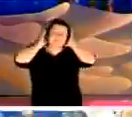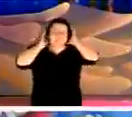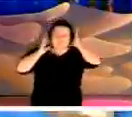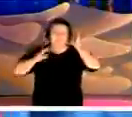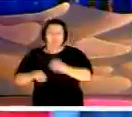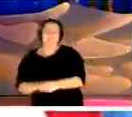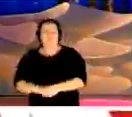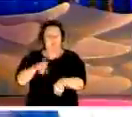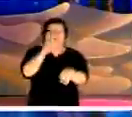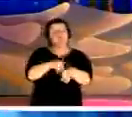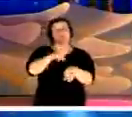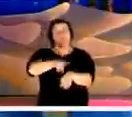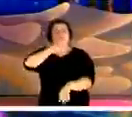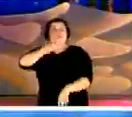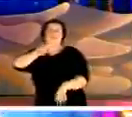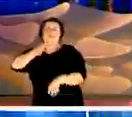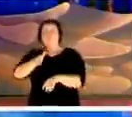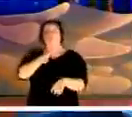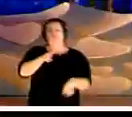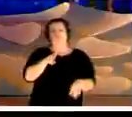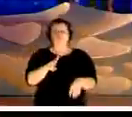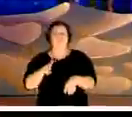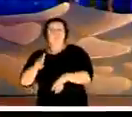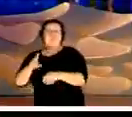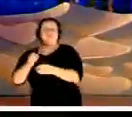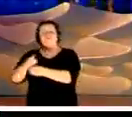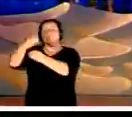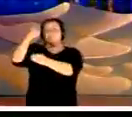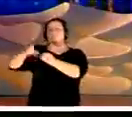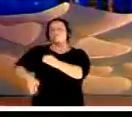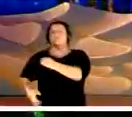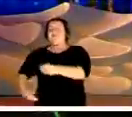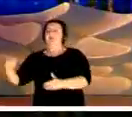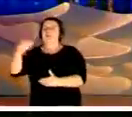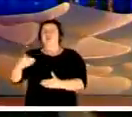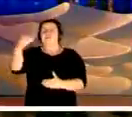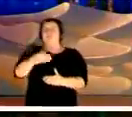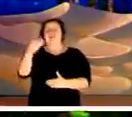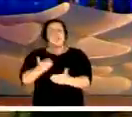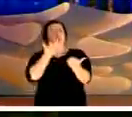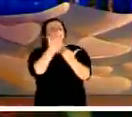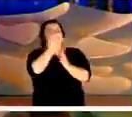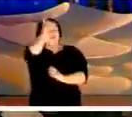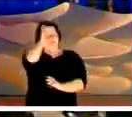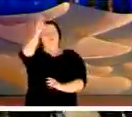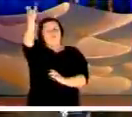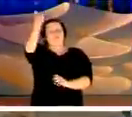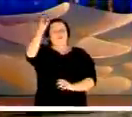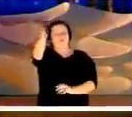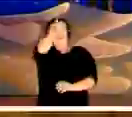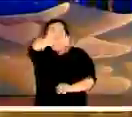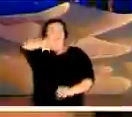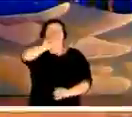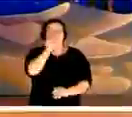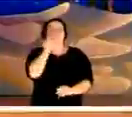12, termina el príncipe de Bequelar, pidiendo al pueblo que te ya durmiente, que despierte ya.